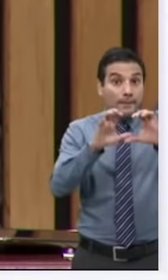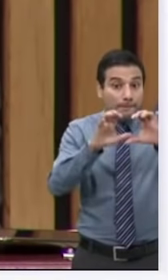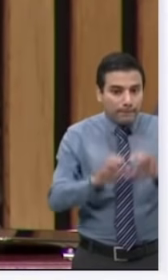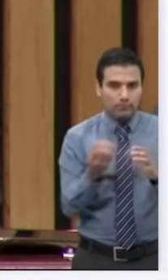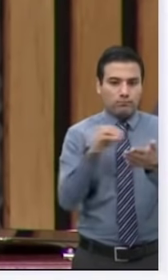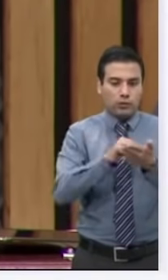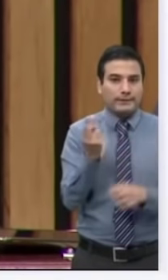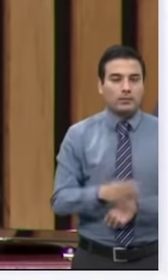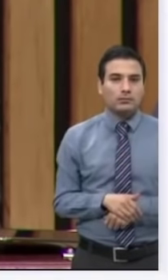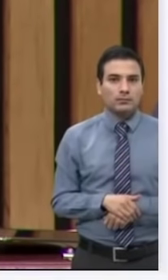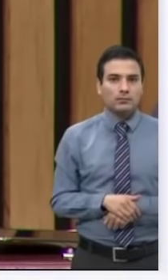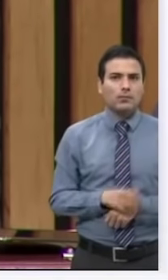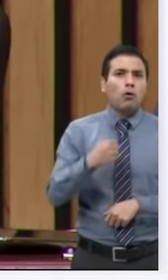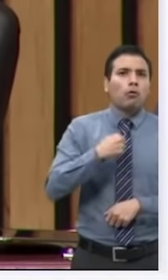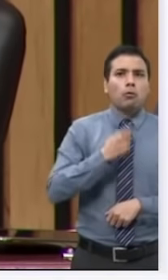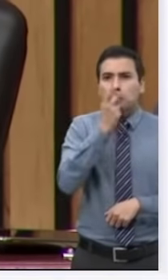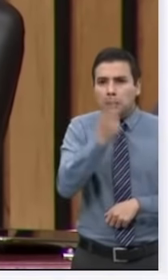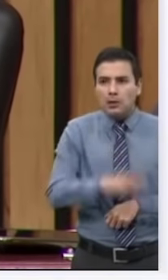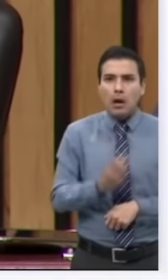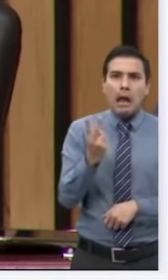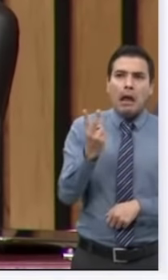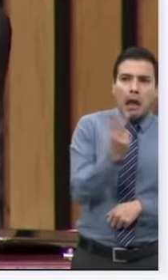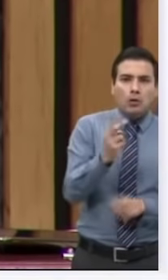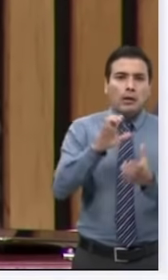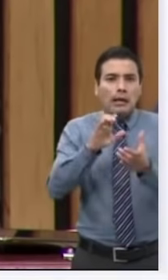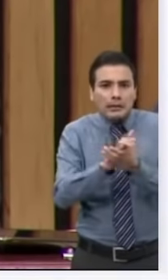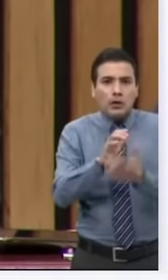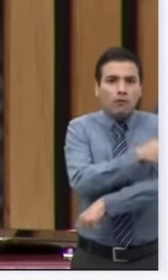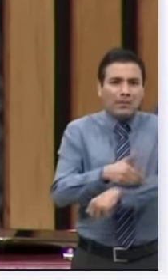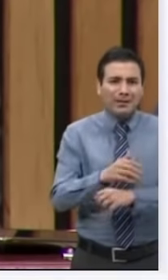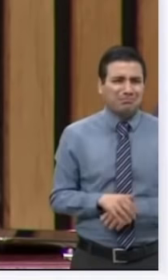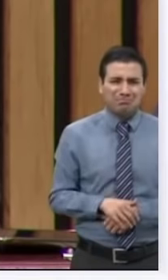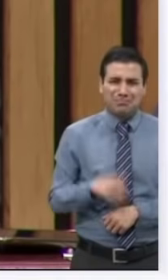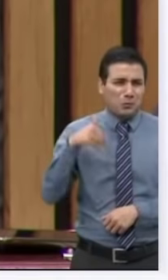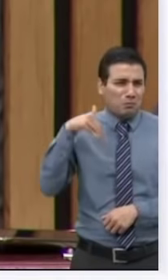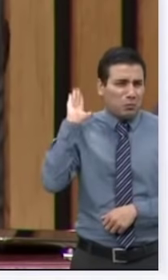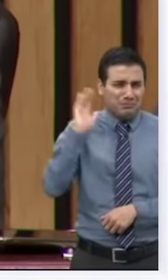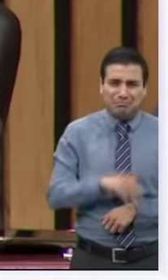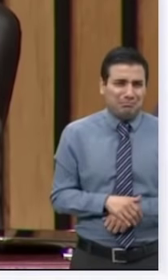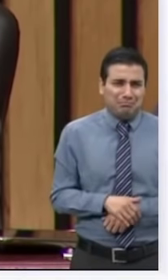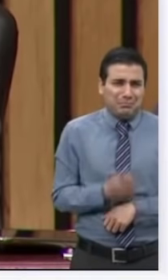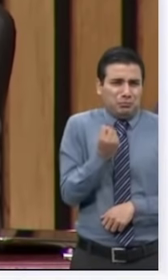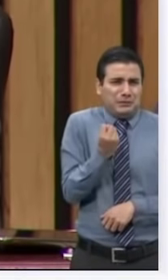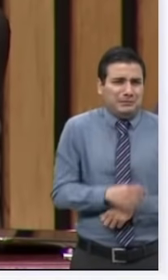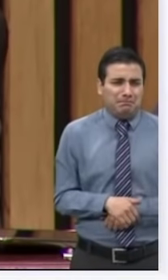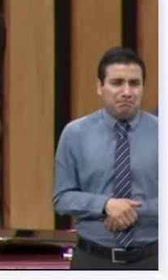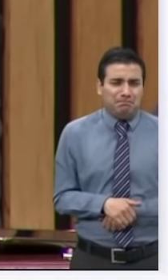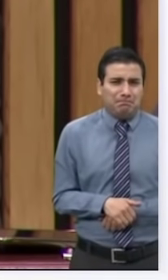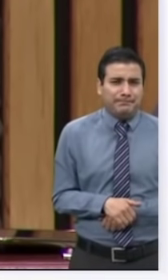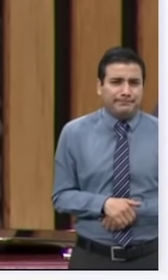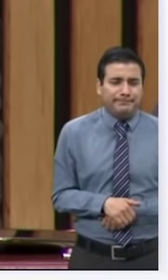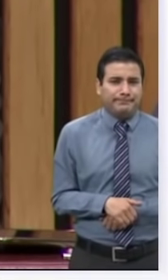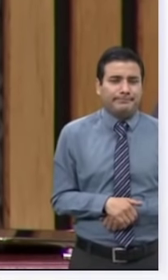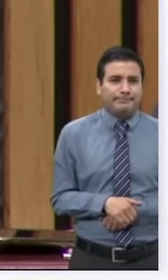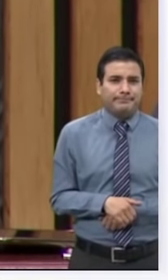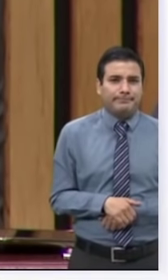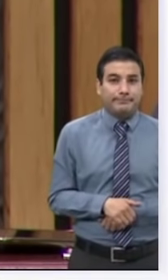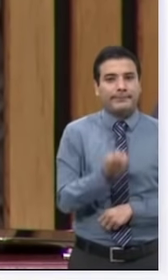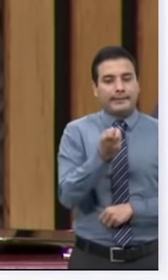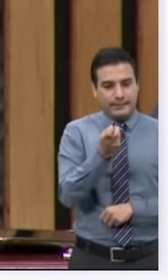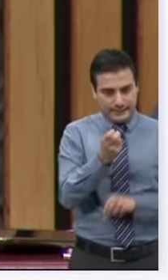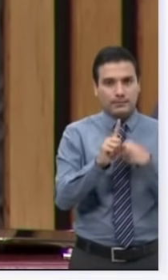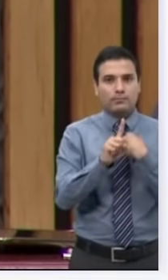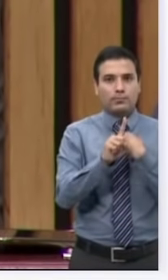no estoy hablando de ningún nexo matrimonial o familiar eso no importa en esta ecuación ahí está el